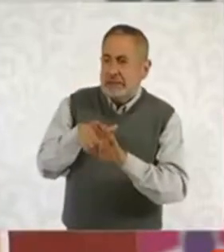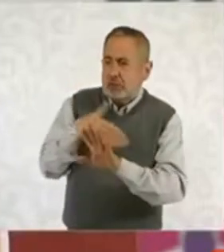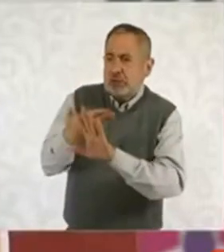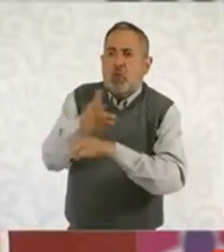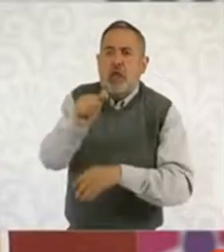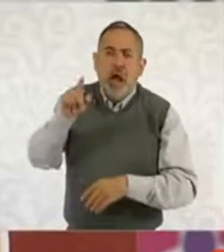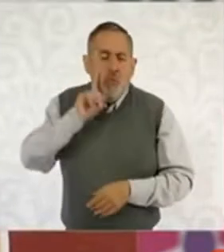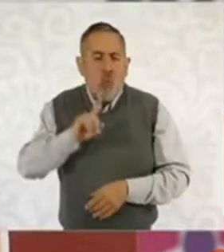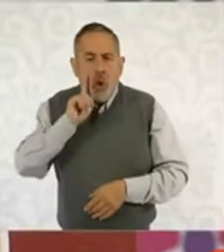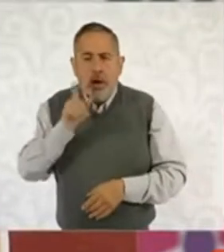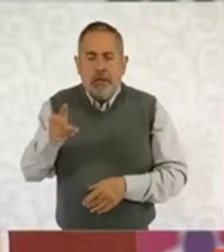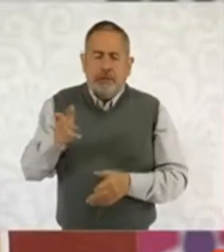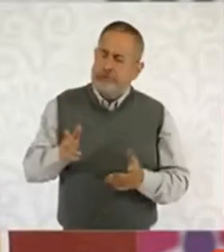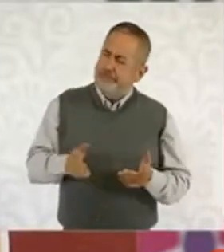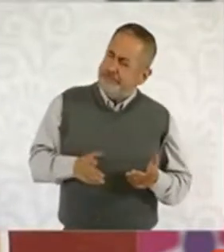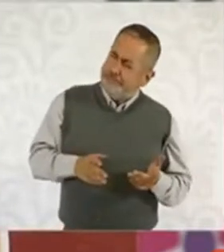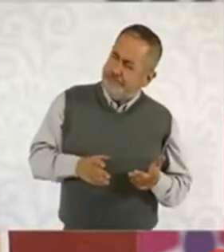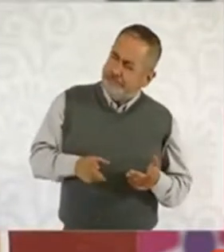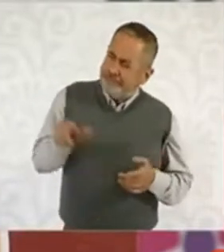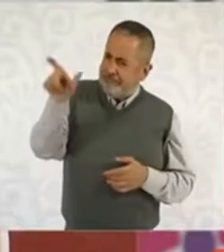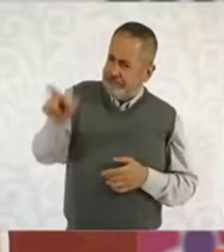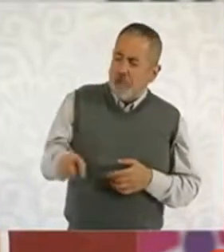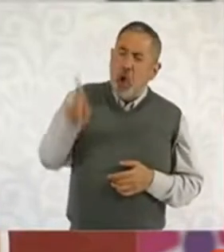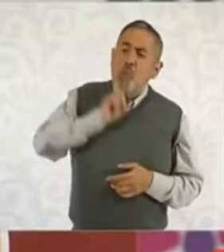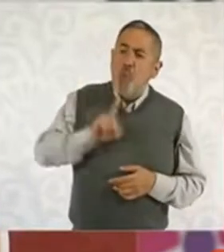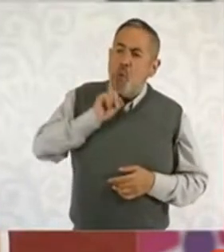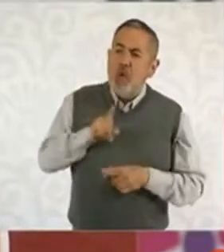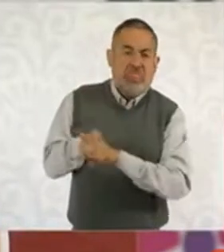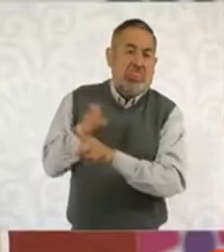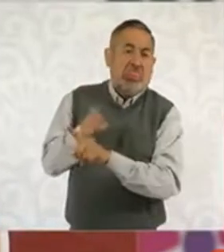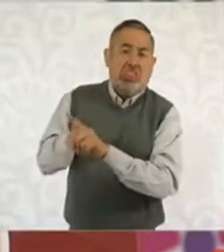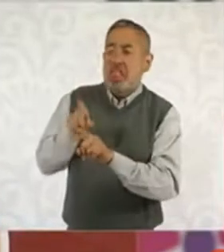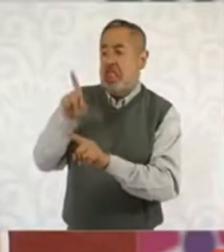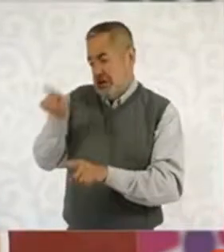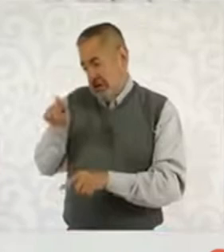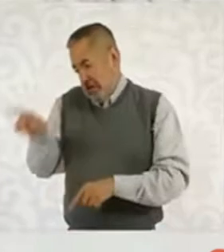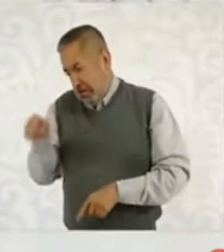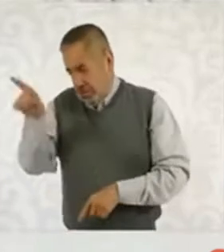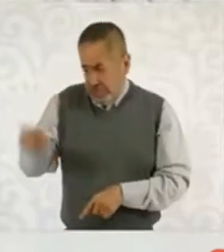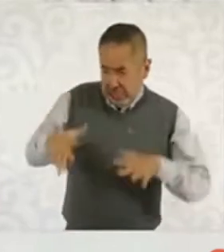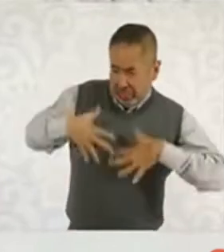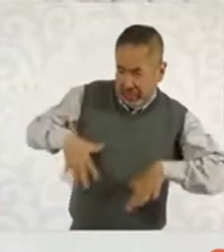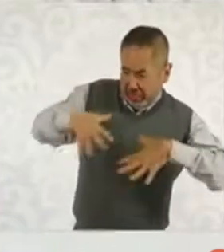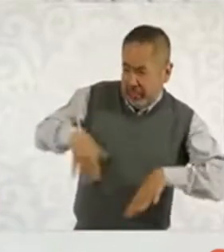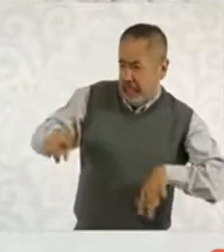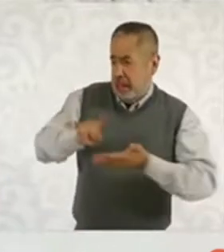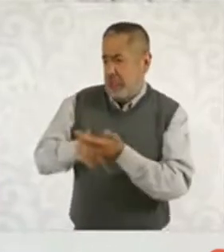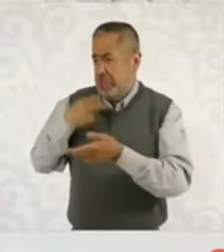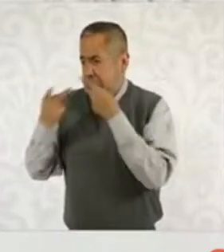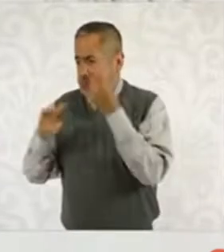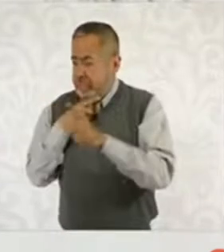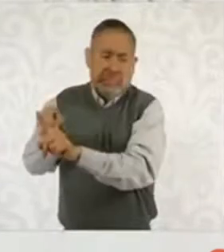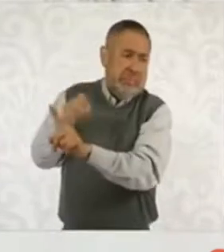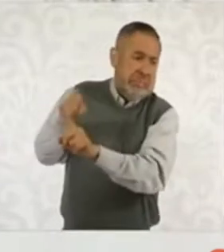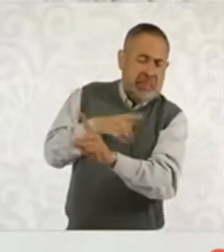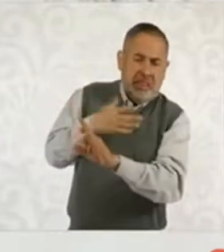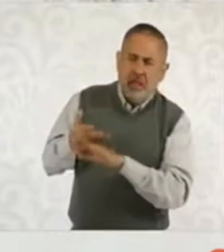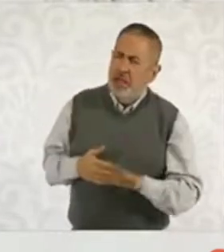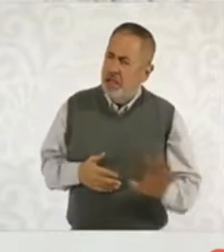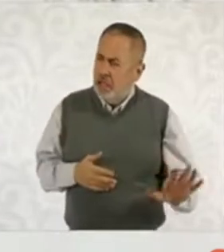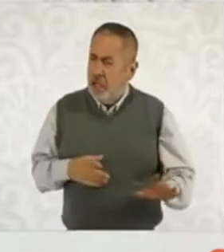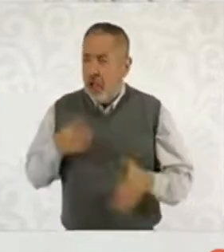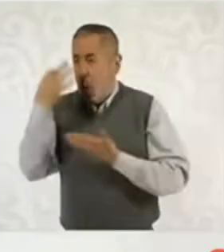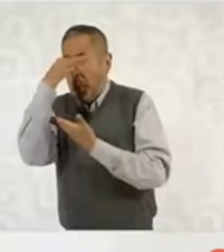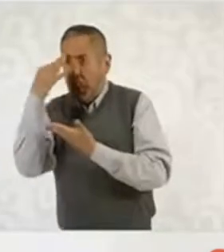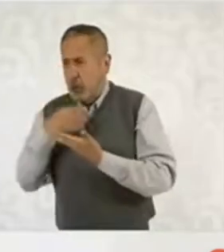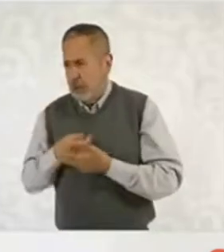mujer por ser mujer, por cómo te vistes, por cómo hablas, por cómo te pintas.